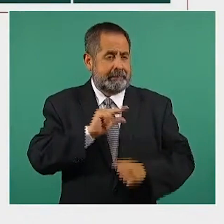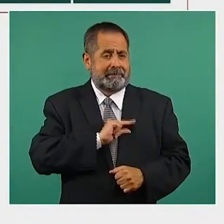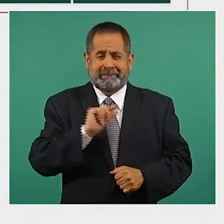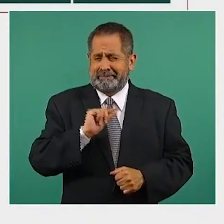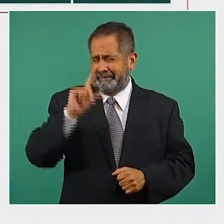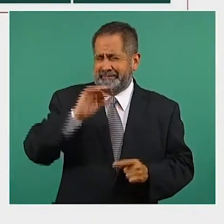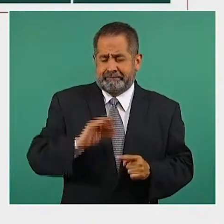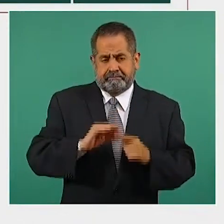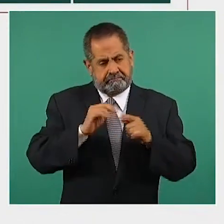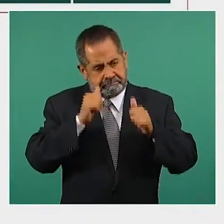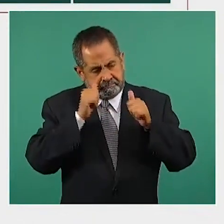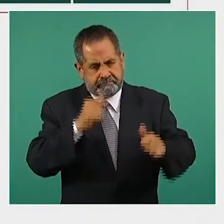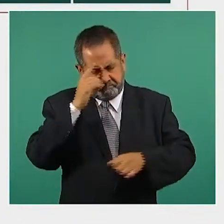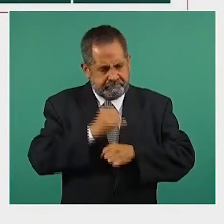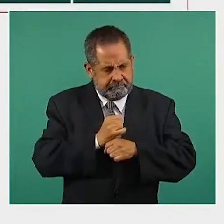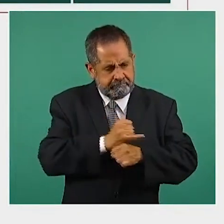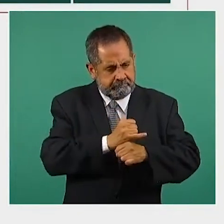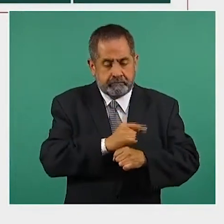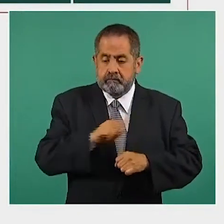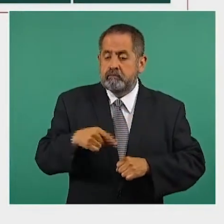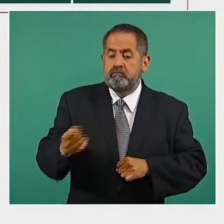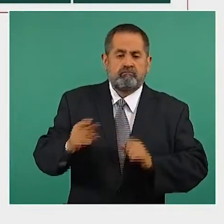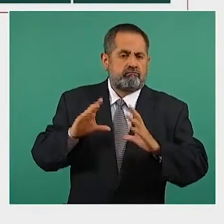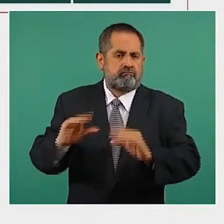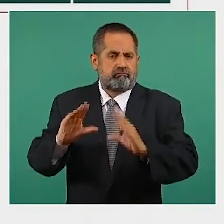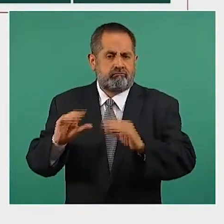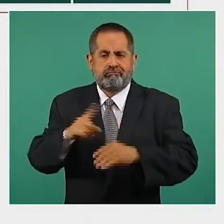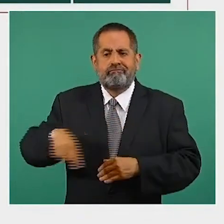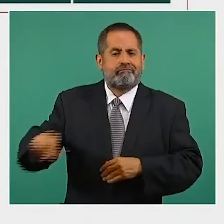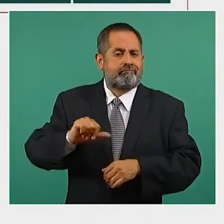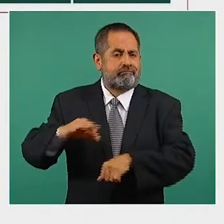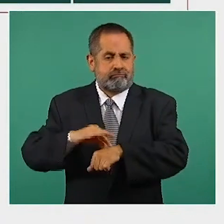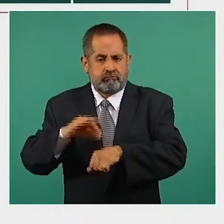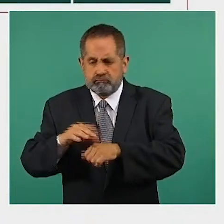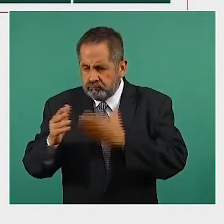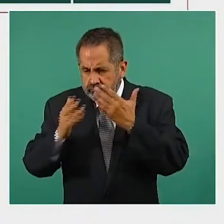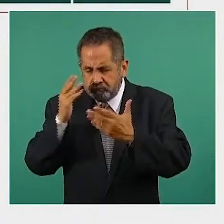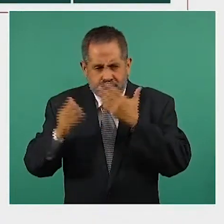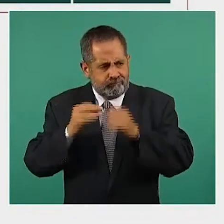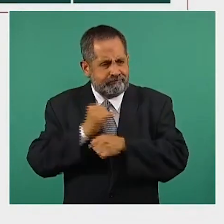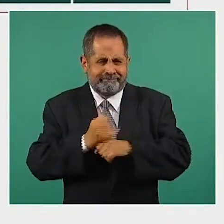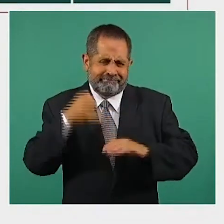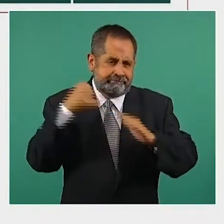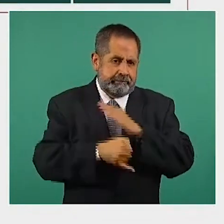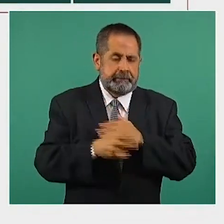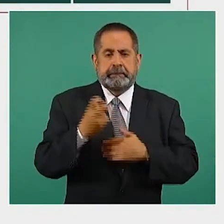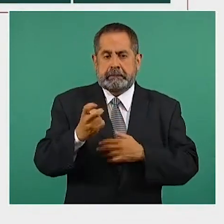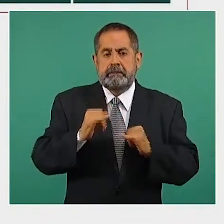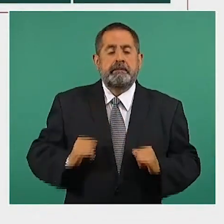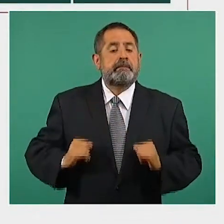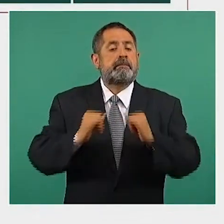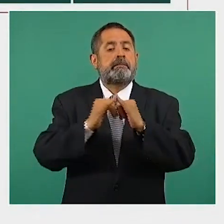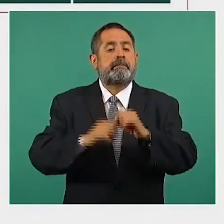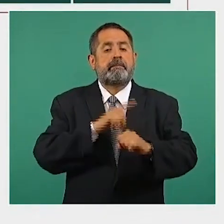especializada. En la investigación y la formación de recursos humanos es en el contexto de que en los institutos nacionales